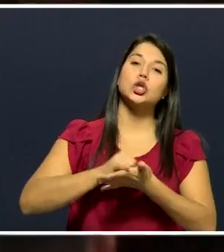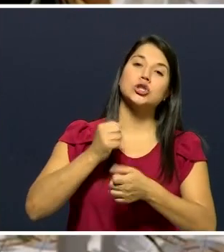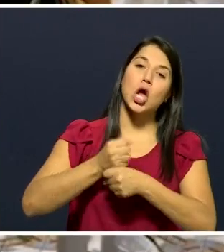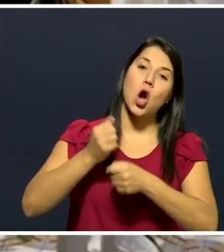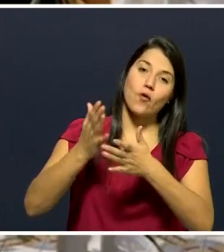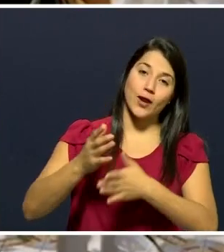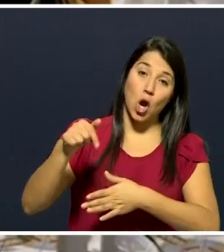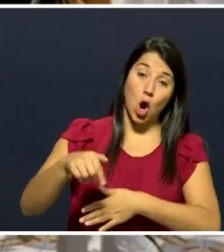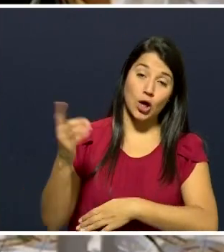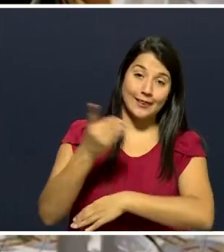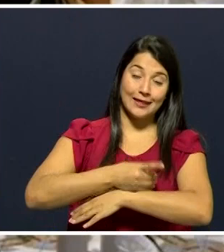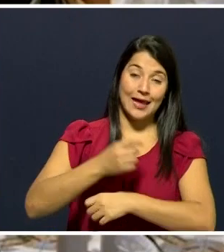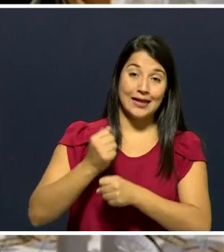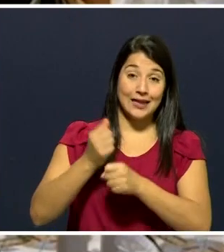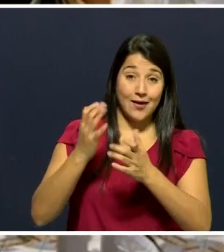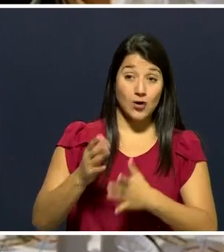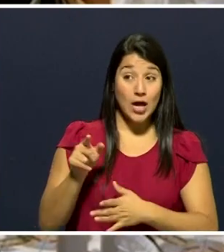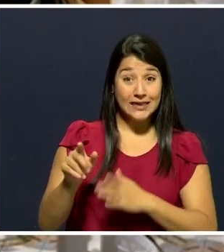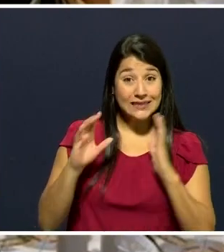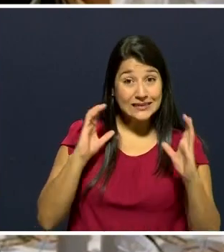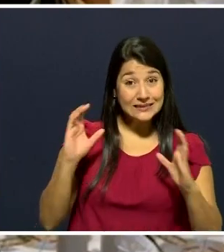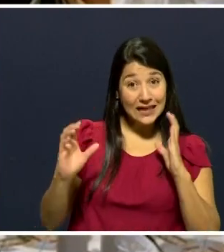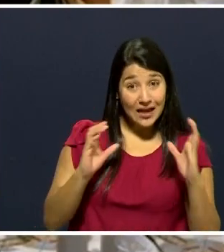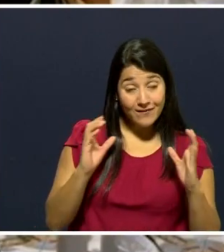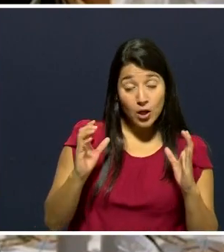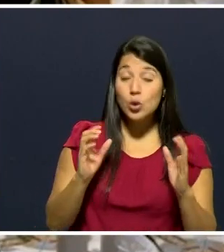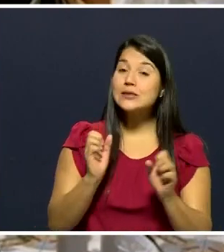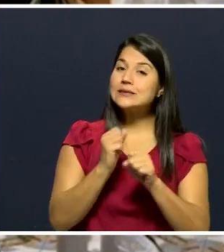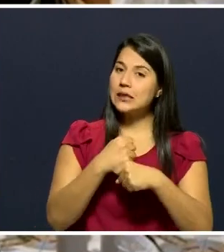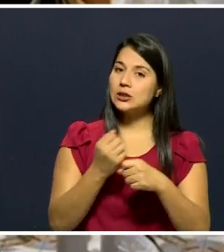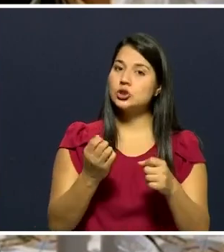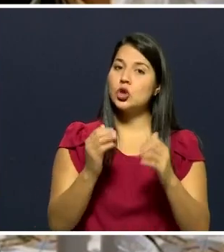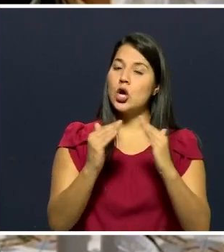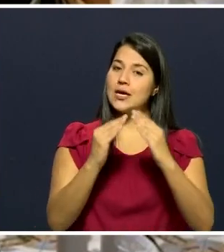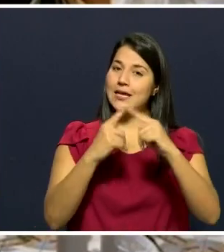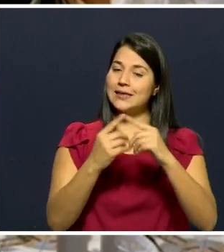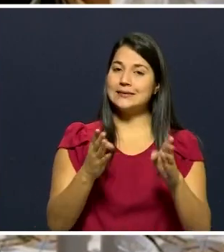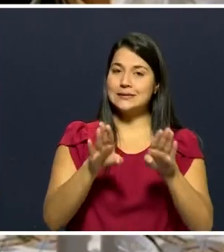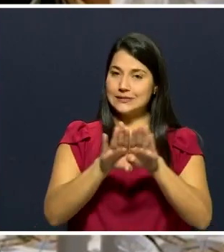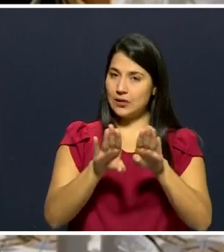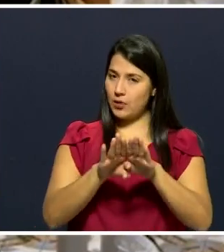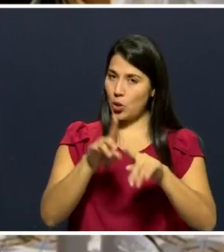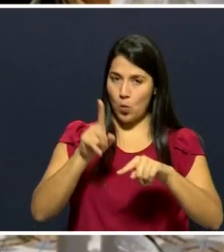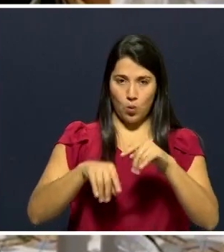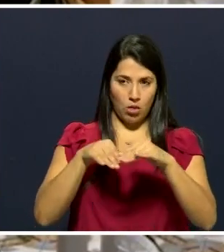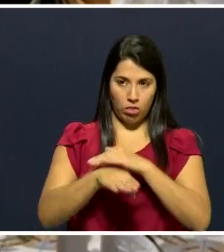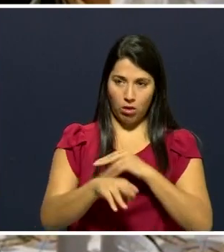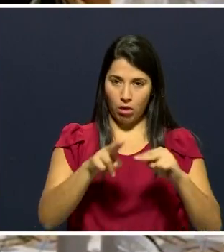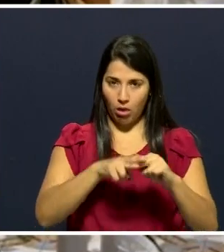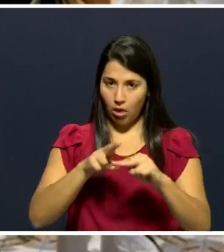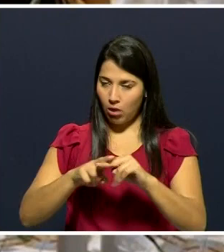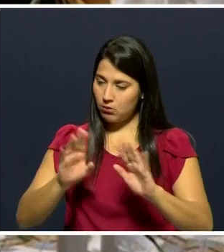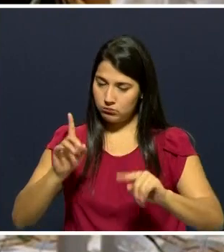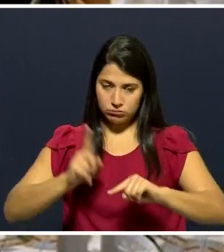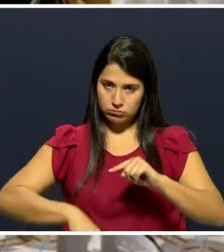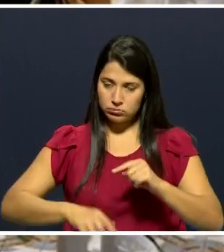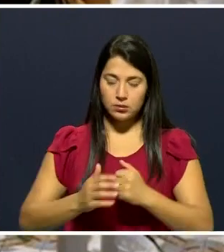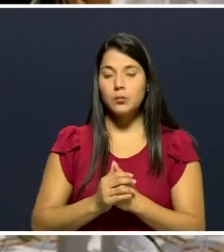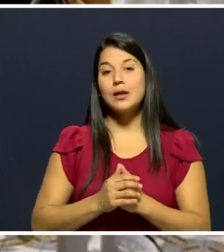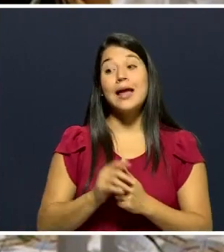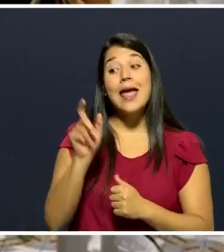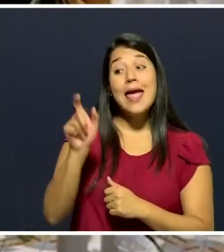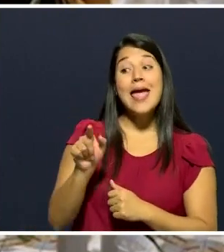Trabajadores. Esta celebración religiosa se realizó a puerta cerrada, con bancas vacías, en la Catedral Metropolitana, en donde el